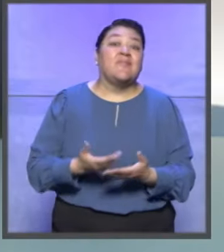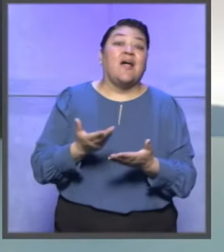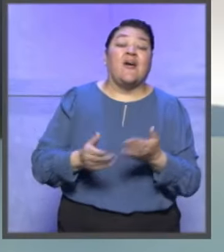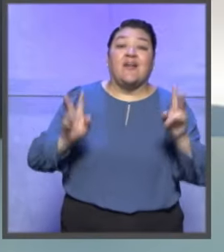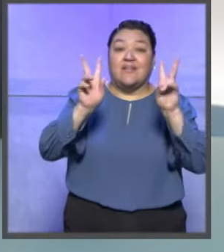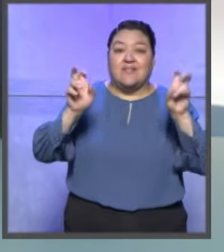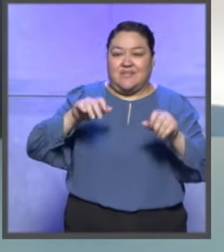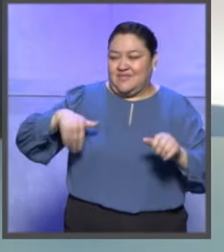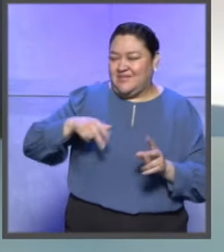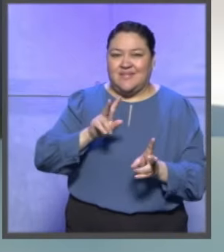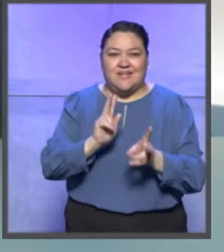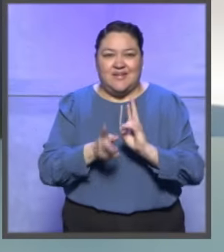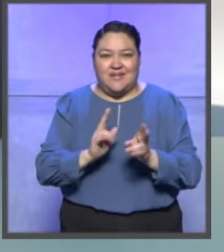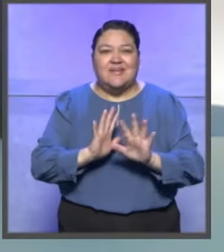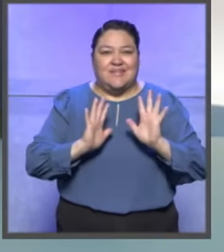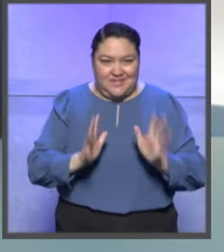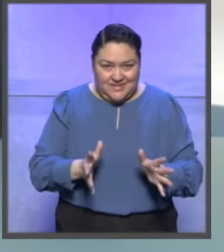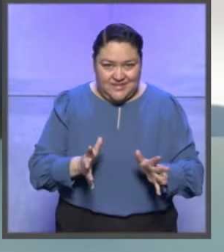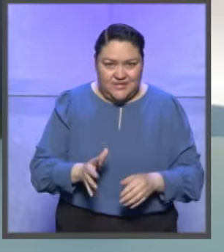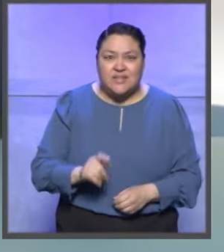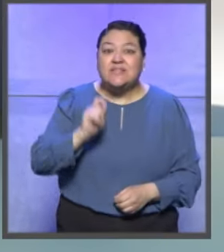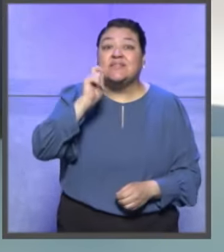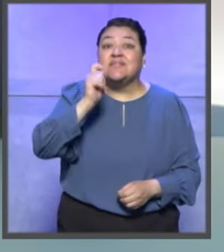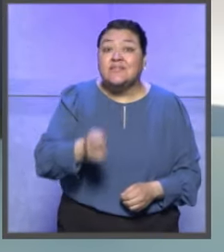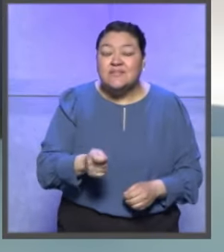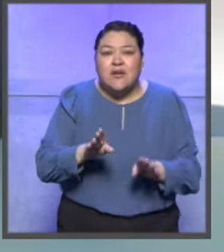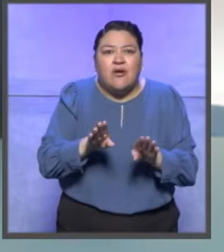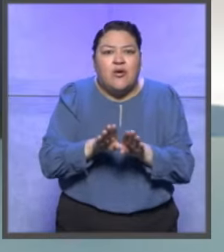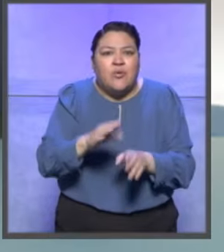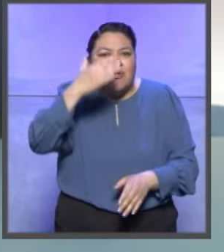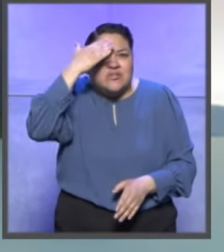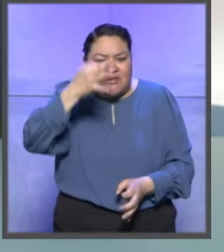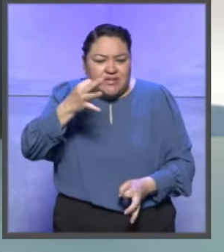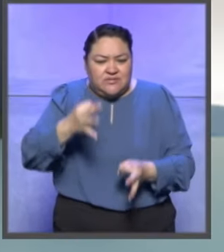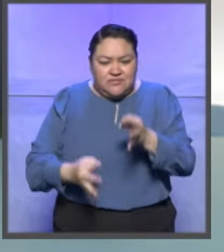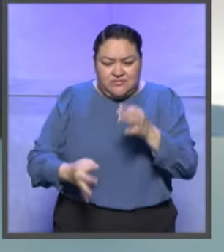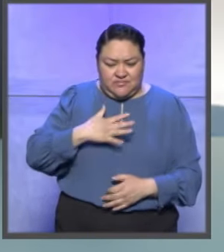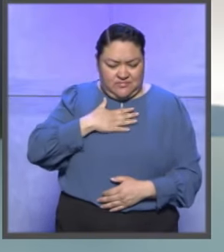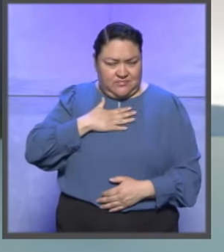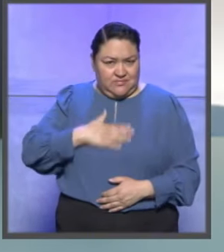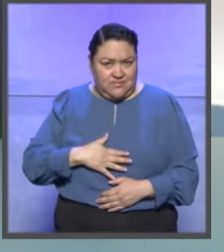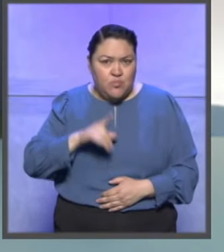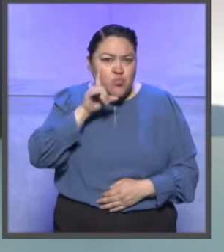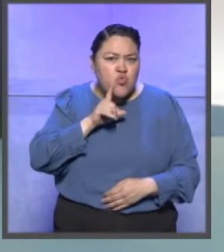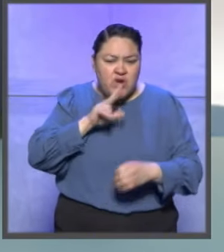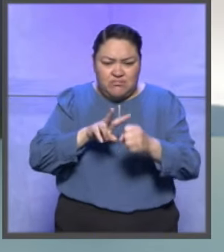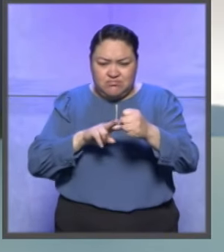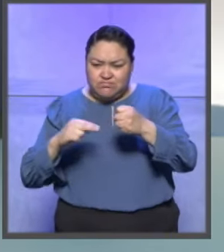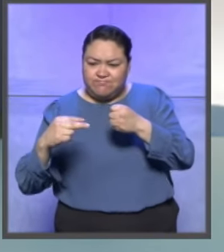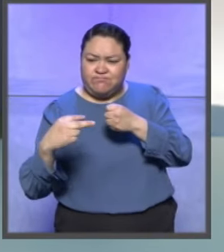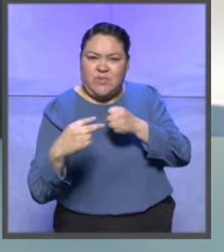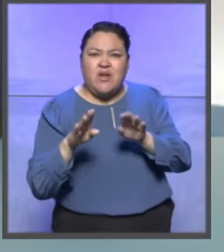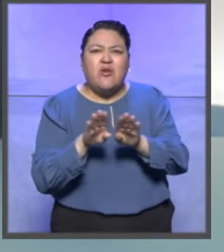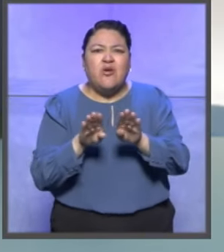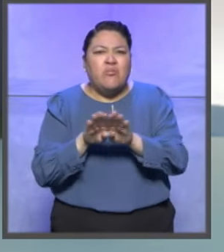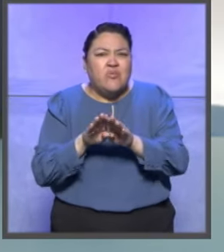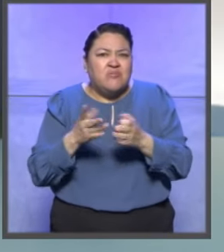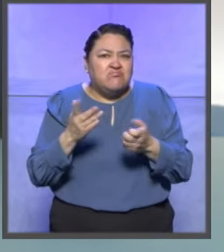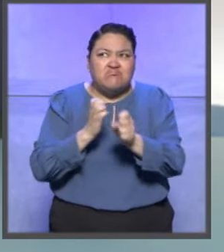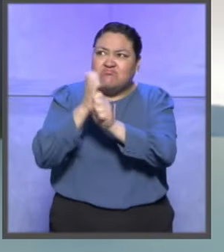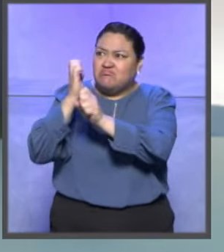El tema ya lo conoce usted, los retos de la justicia con perspectiva de género, el federalismo